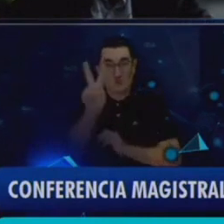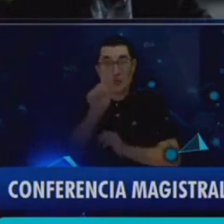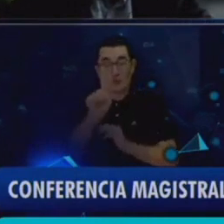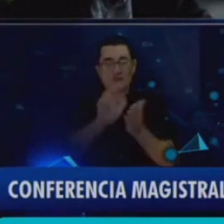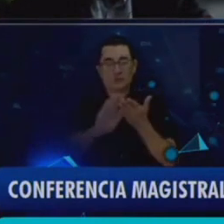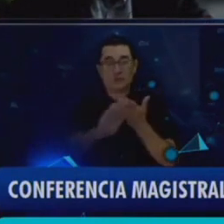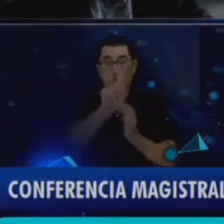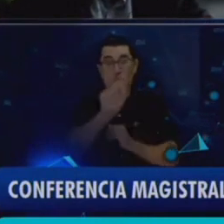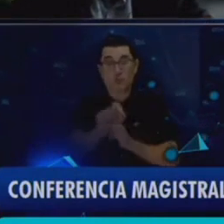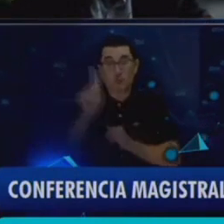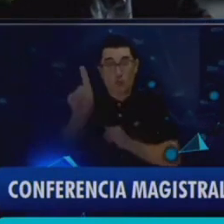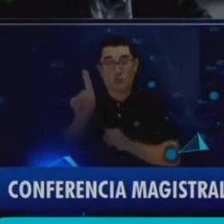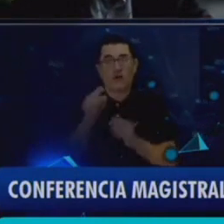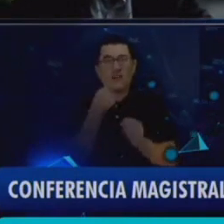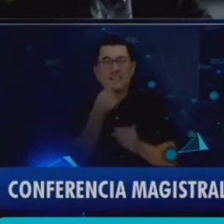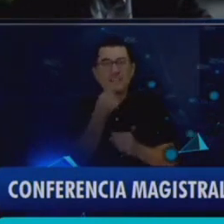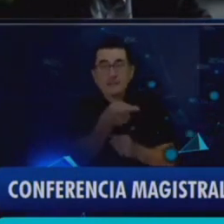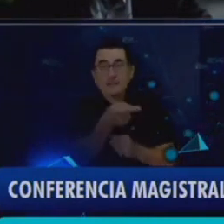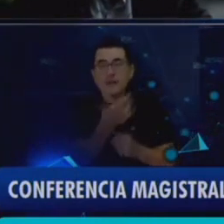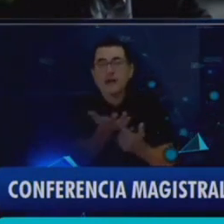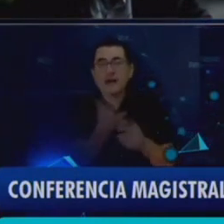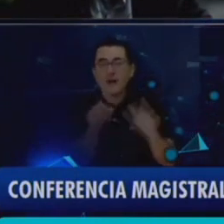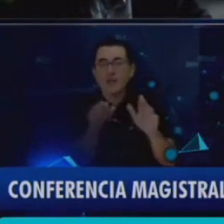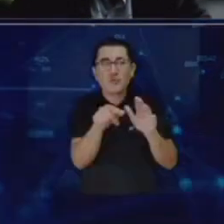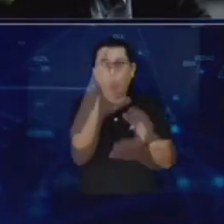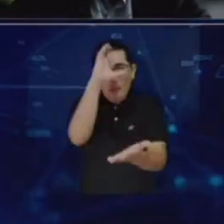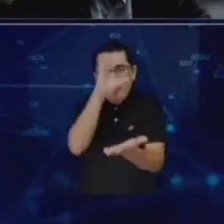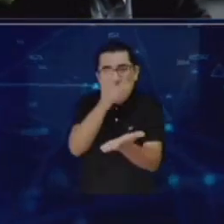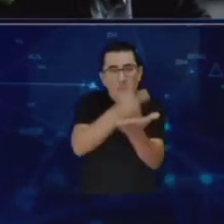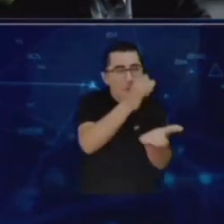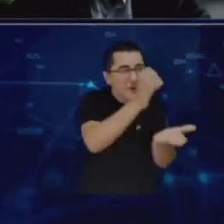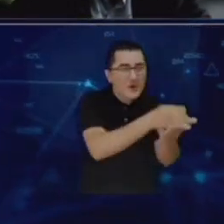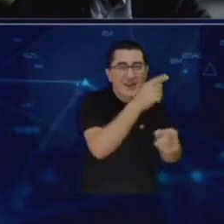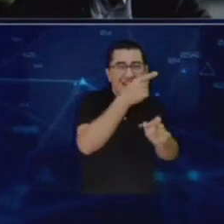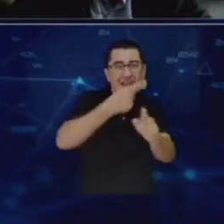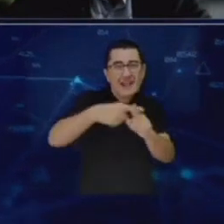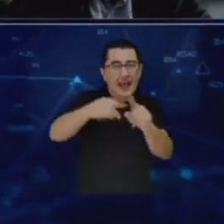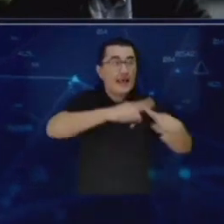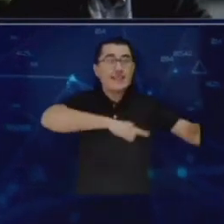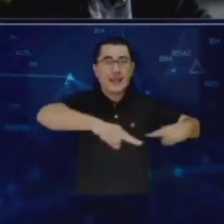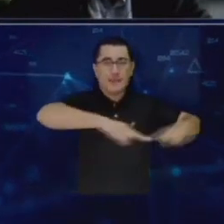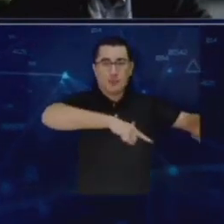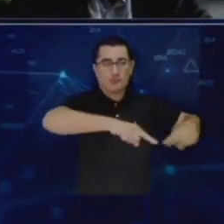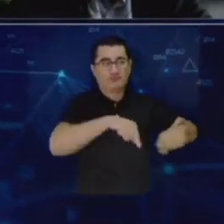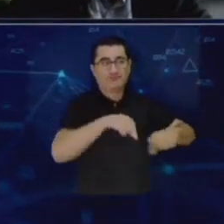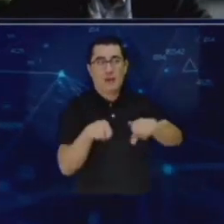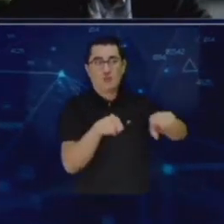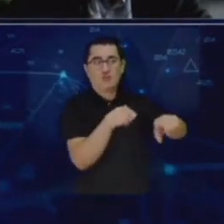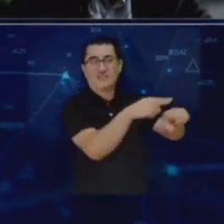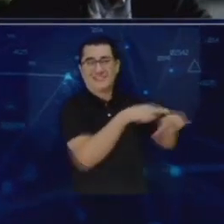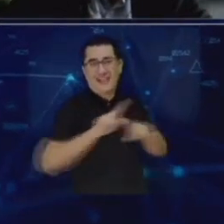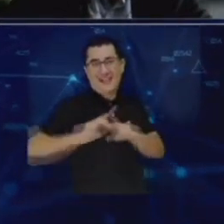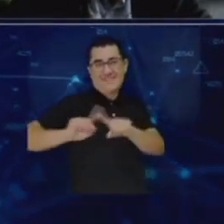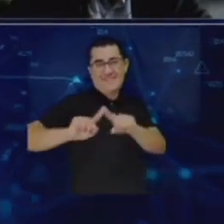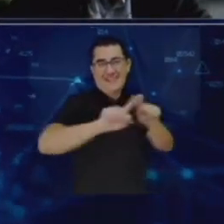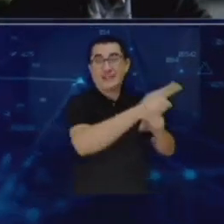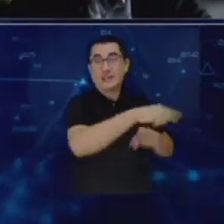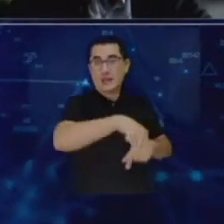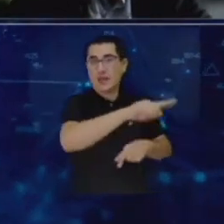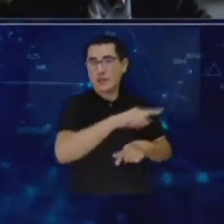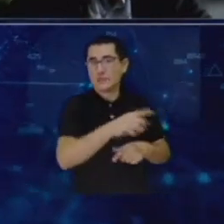tenemos algunos puntos de vista por parte de las administraciones, en el sentido, el primero de ellos precisamente